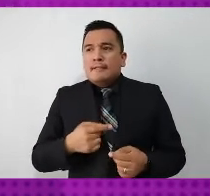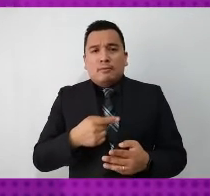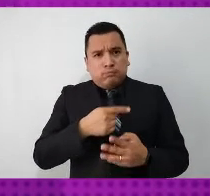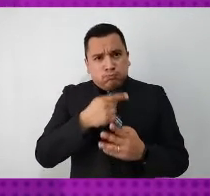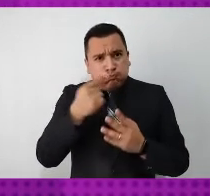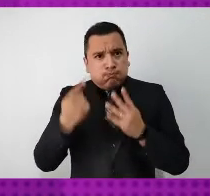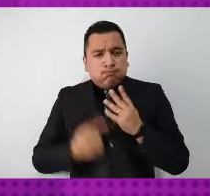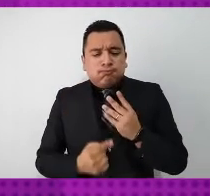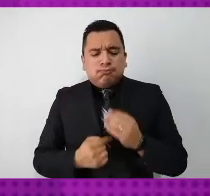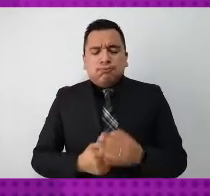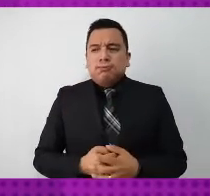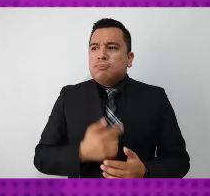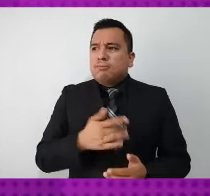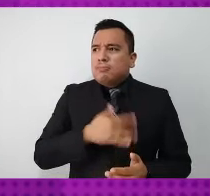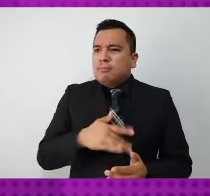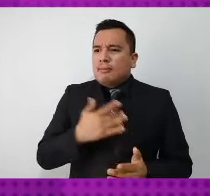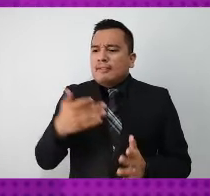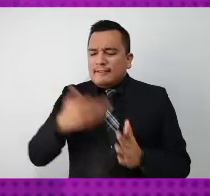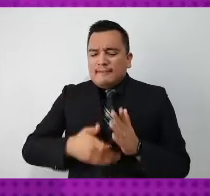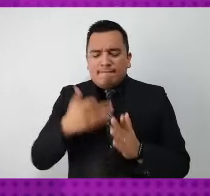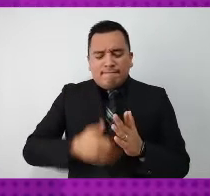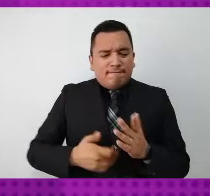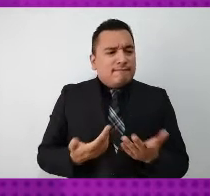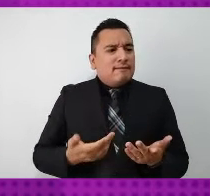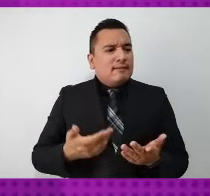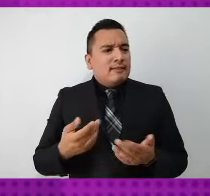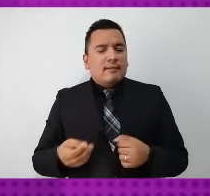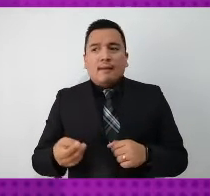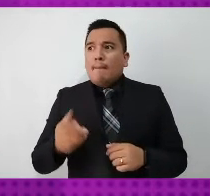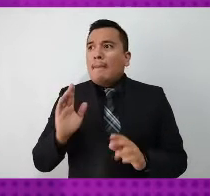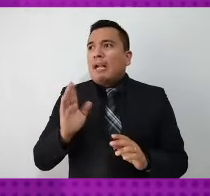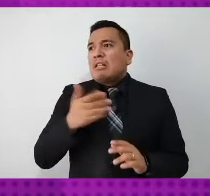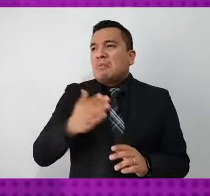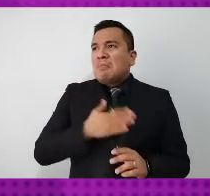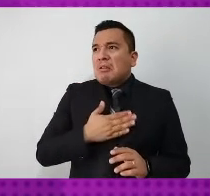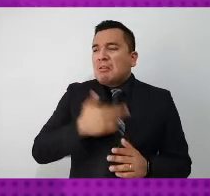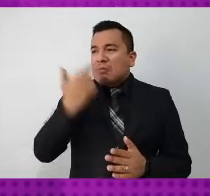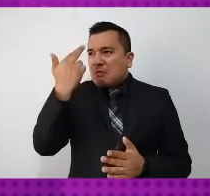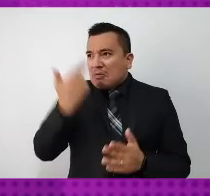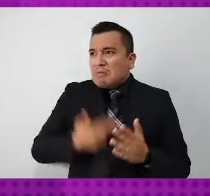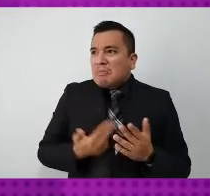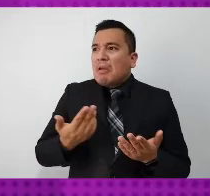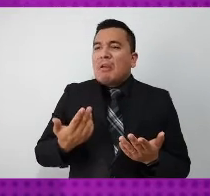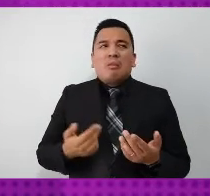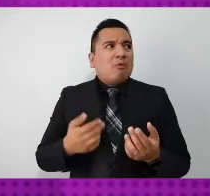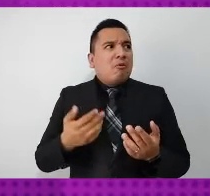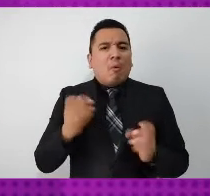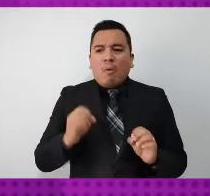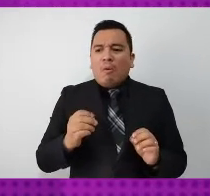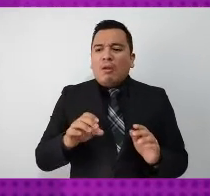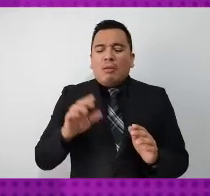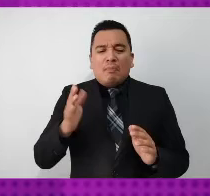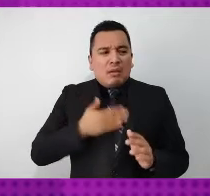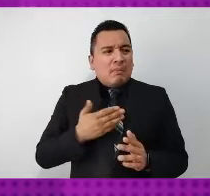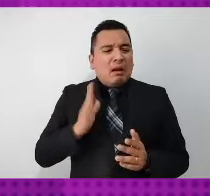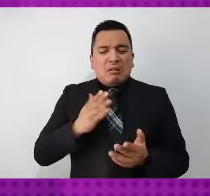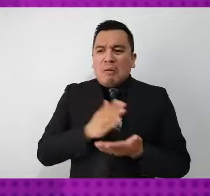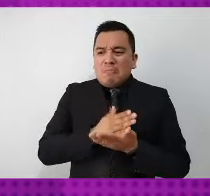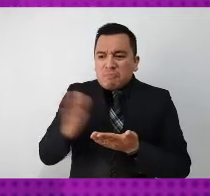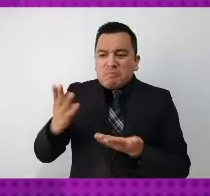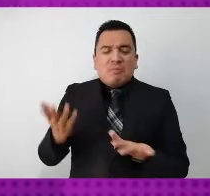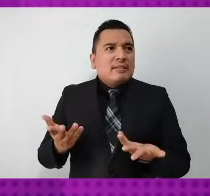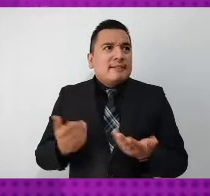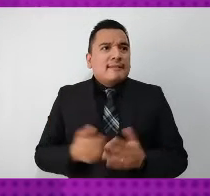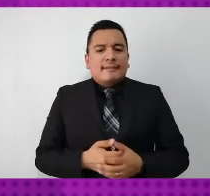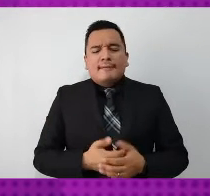que sienten cierta marginación cierta exclusión se ven de manera muy positiva puesto que realmente es la forma en la que nos